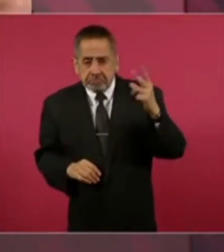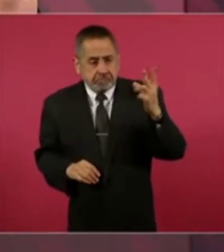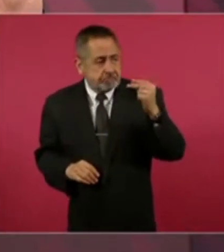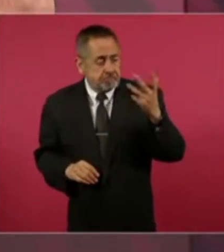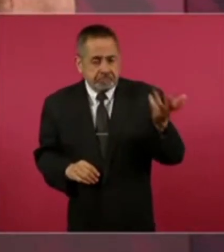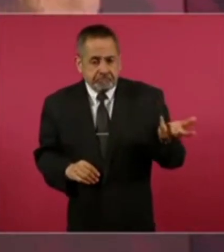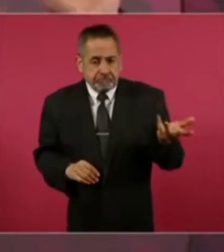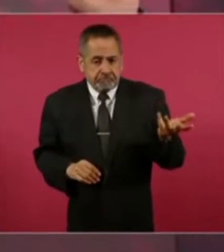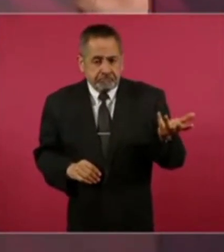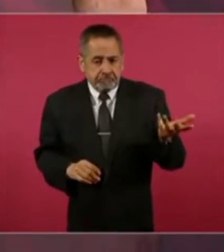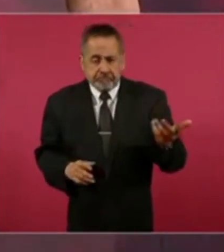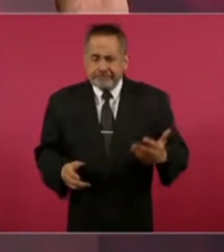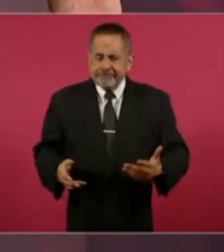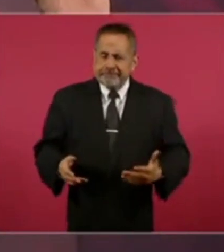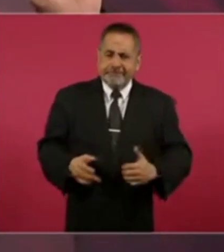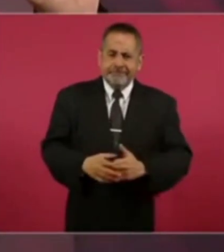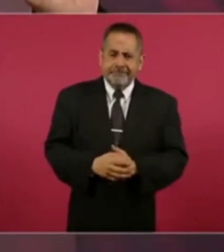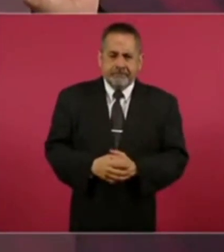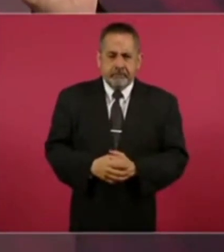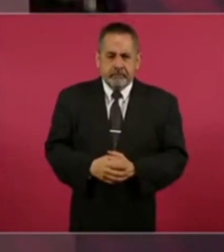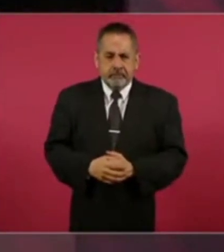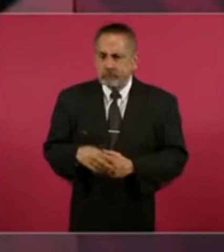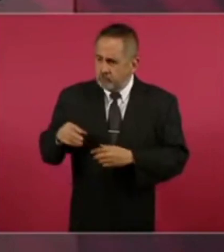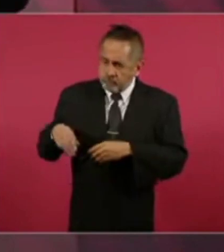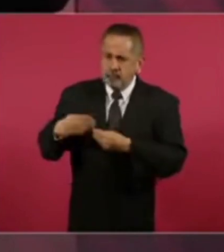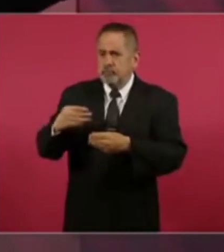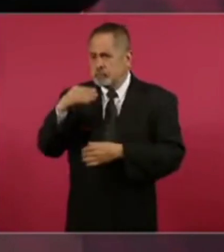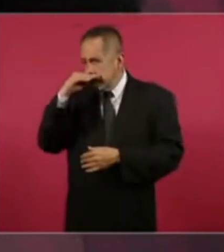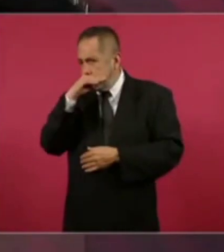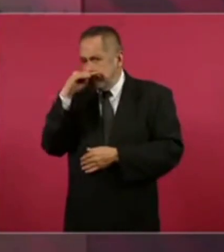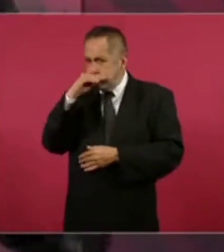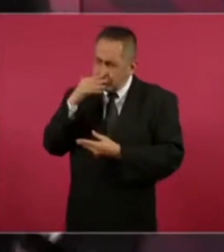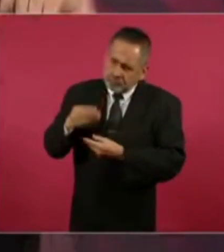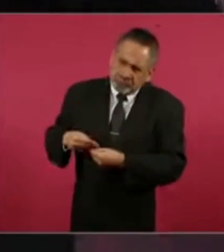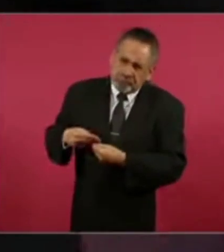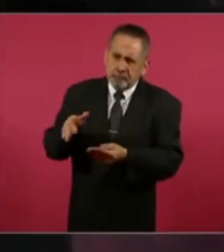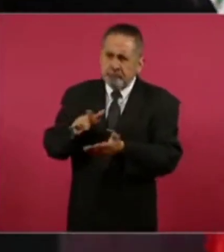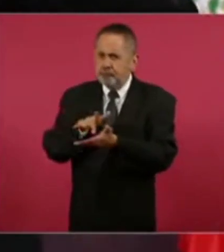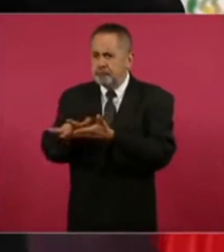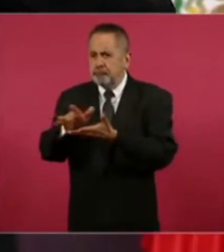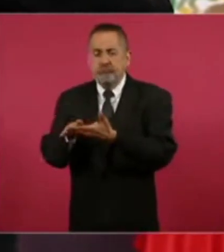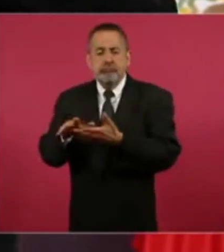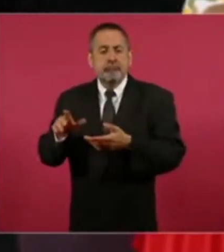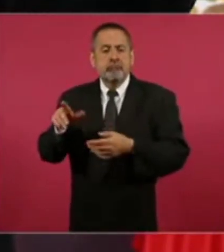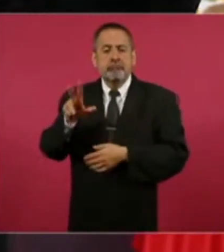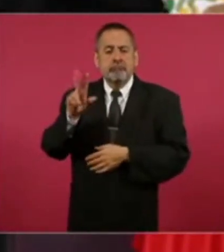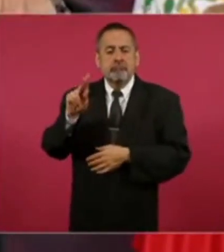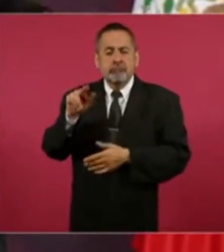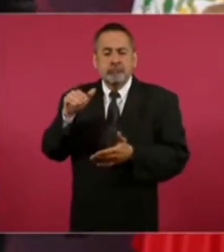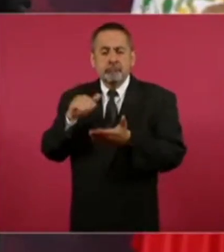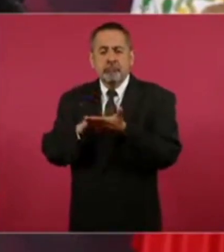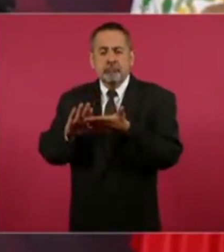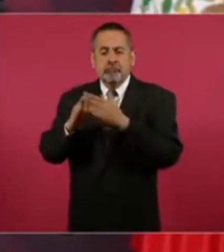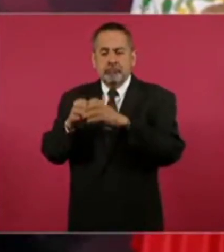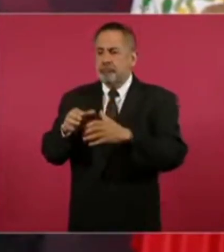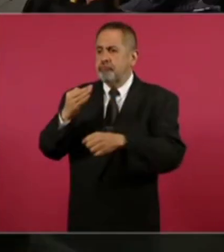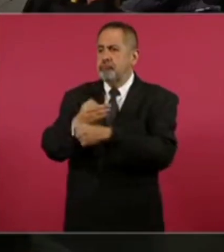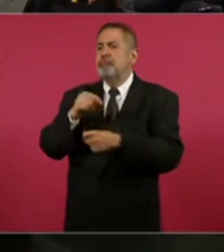aunque se esté dando el servicio gratuito en 80,000 comunidades